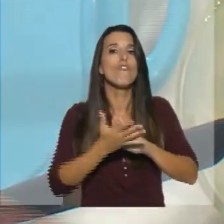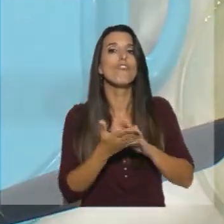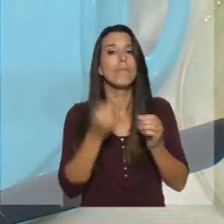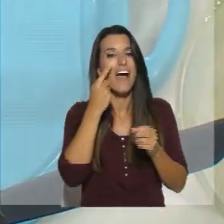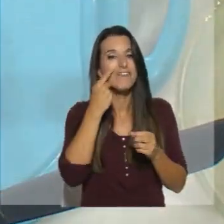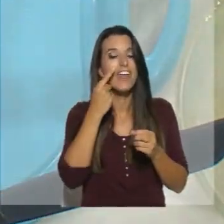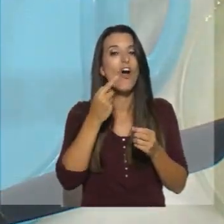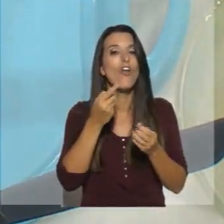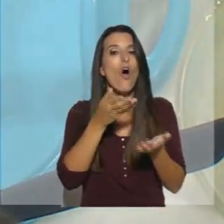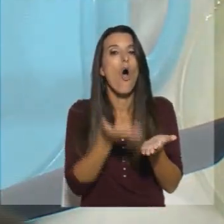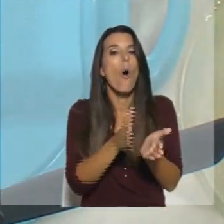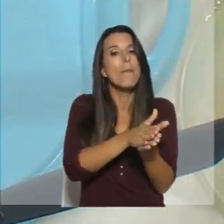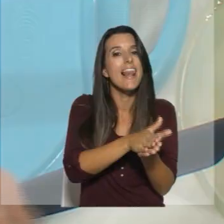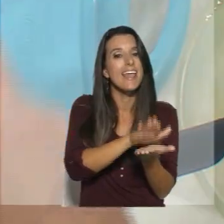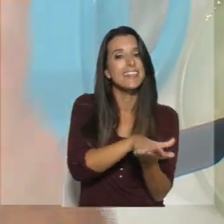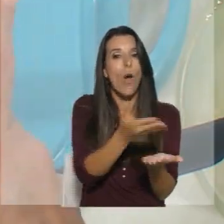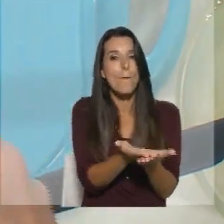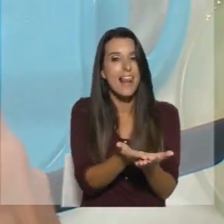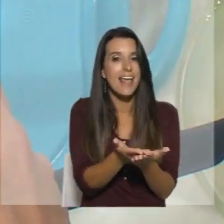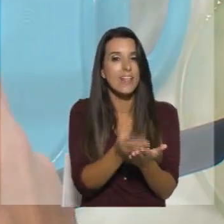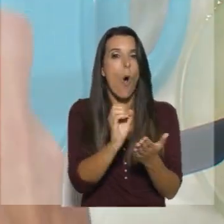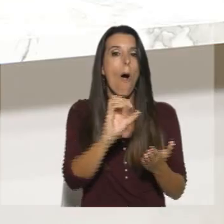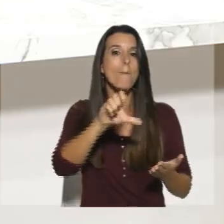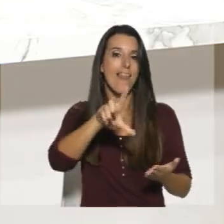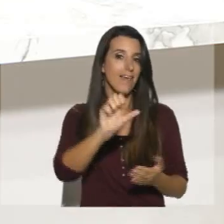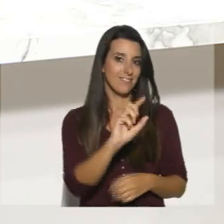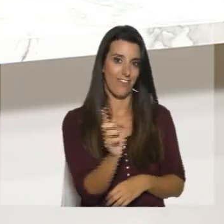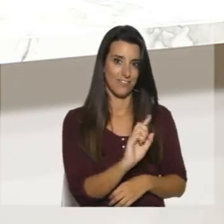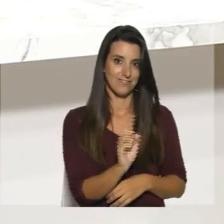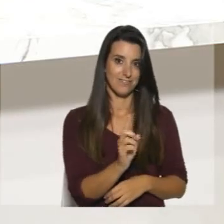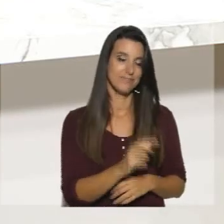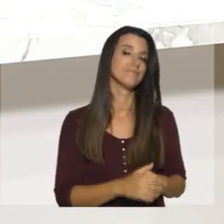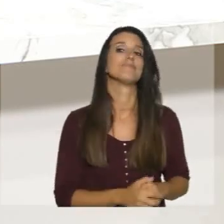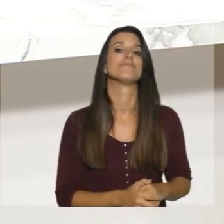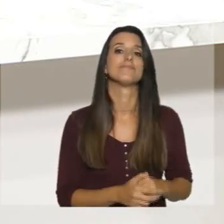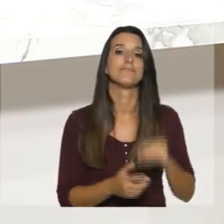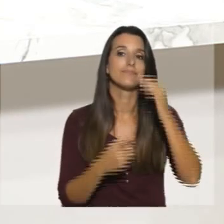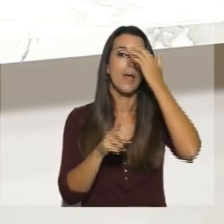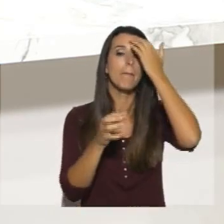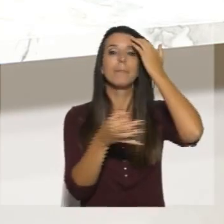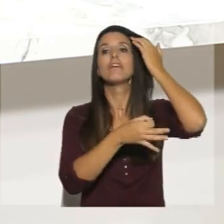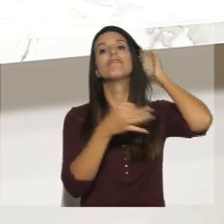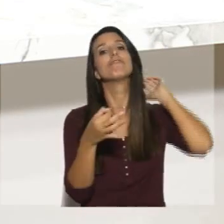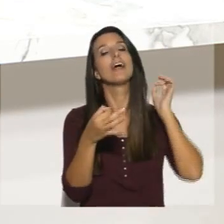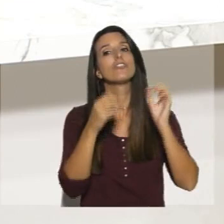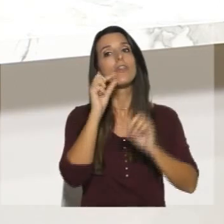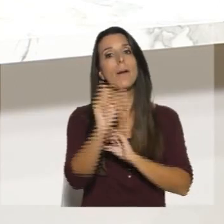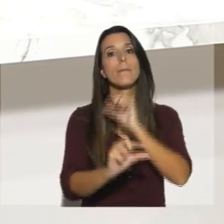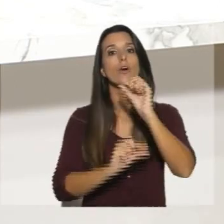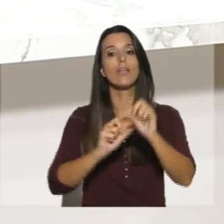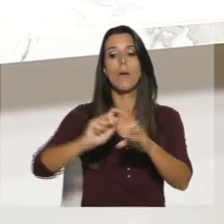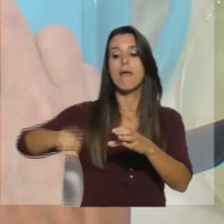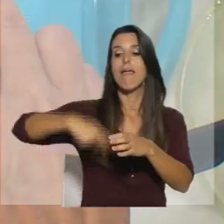Claro. Y no es la idea, no es la receta, no es un error de la receta, no. Ahí vamos, perfecto, lo vas incorporando